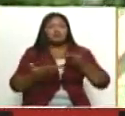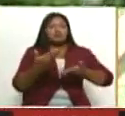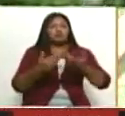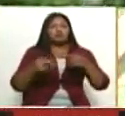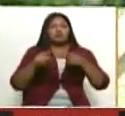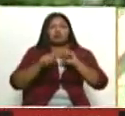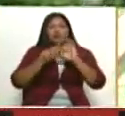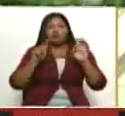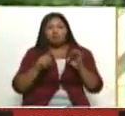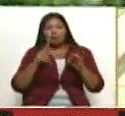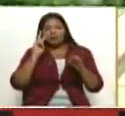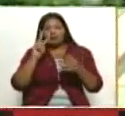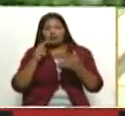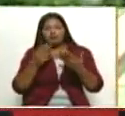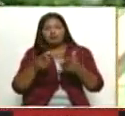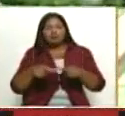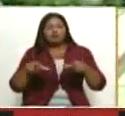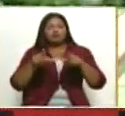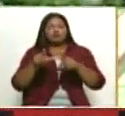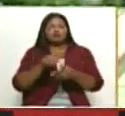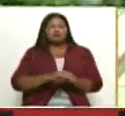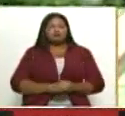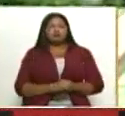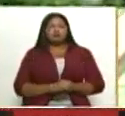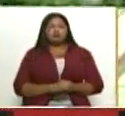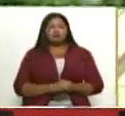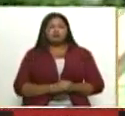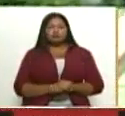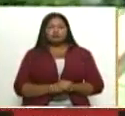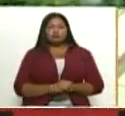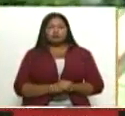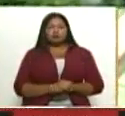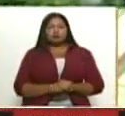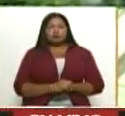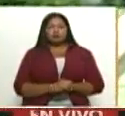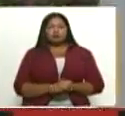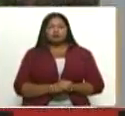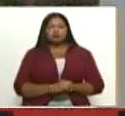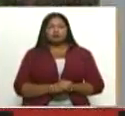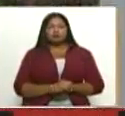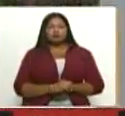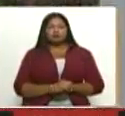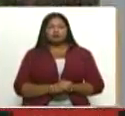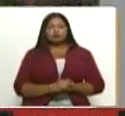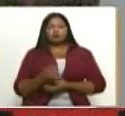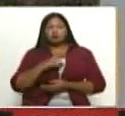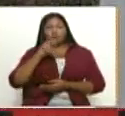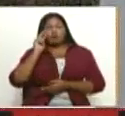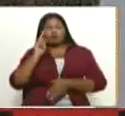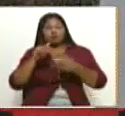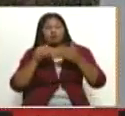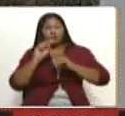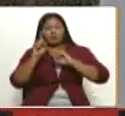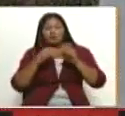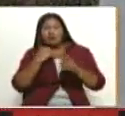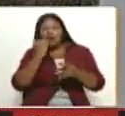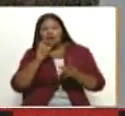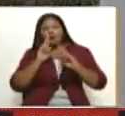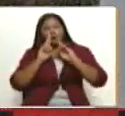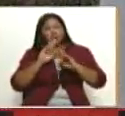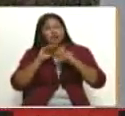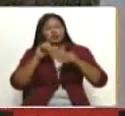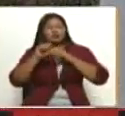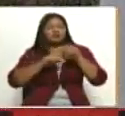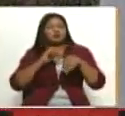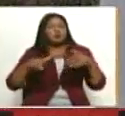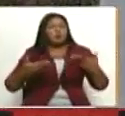haya alivio humanitario en esas partes. Entonces, para nosotros, si me preguntaran un resultado de este ciclo,